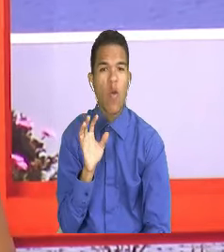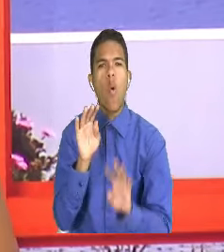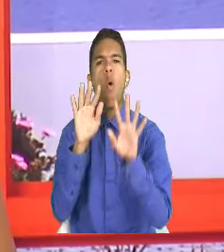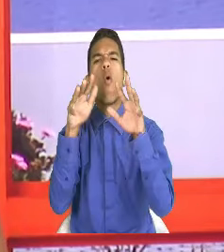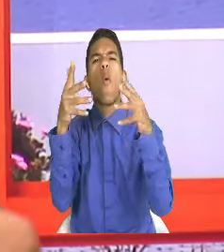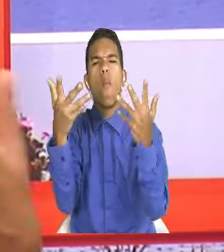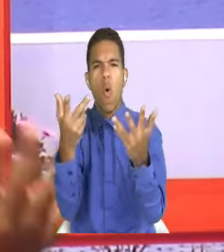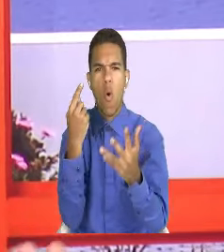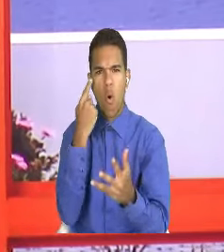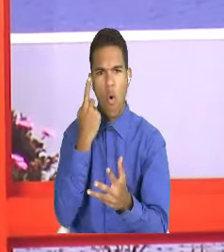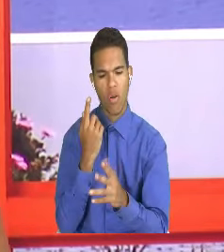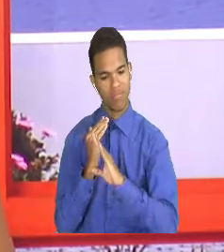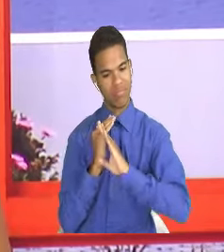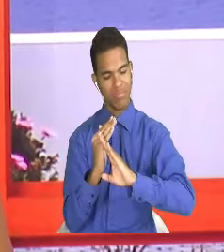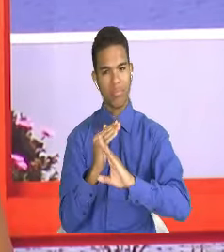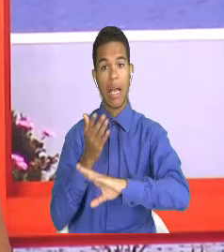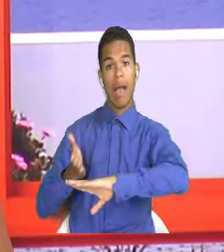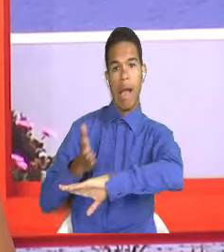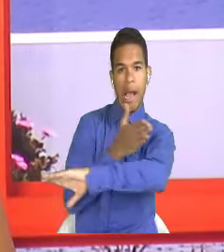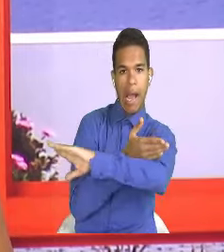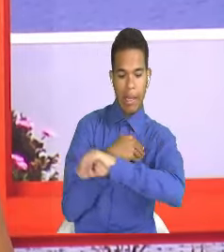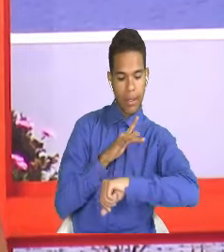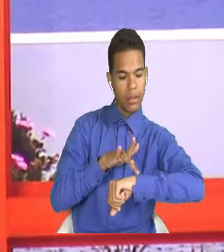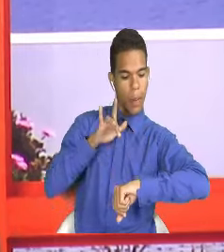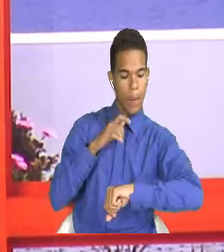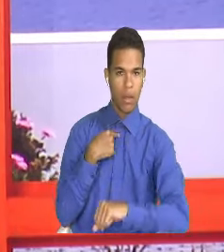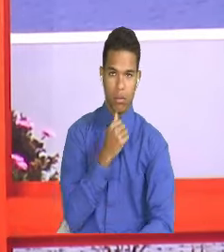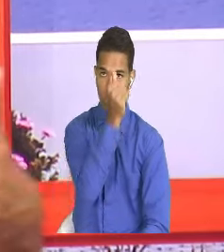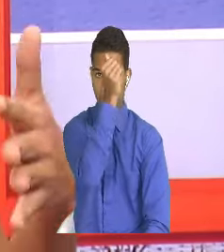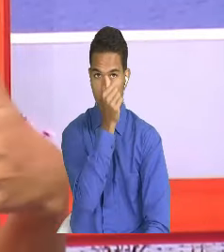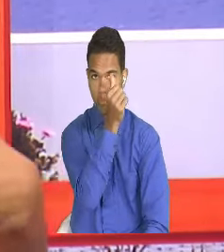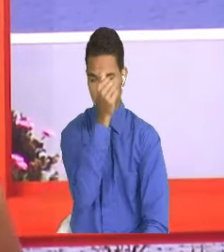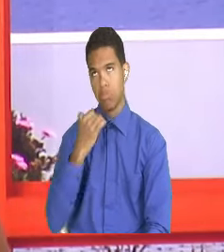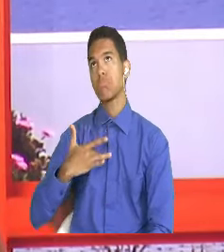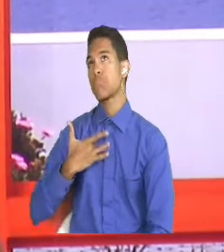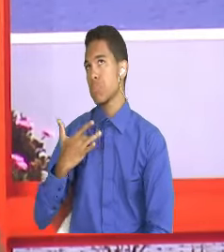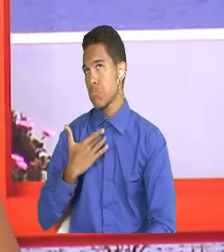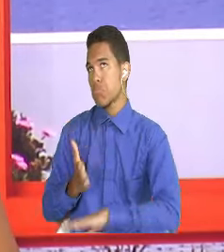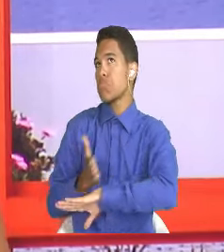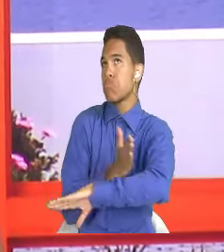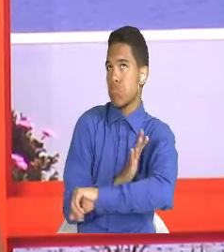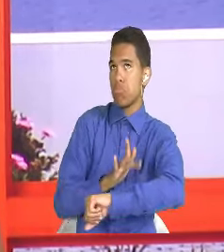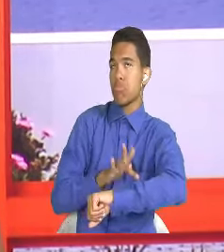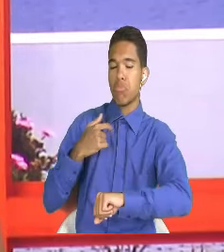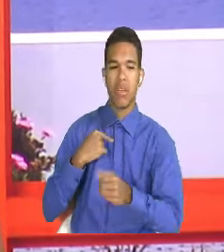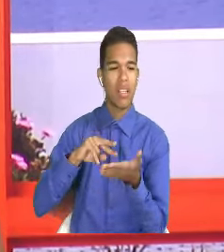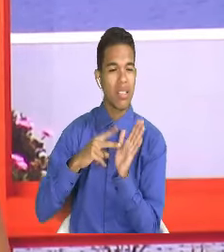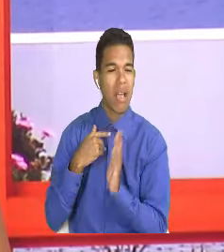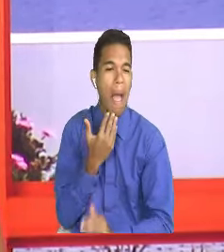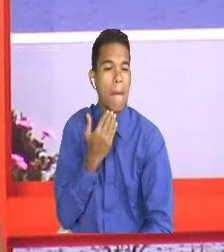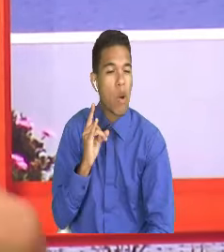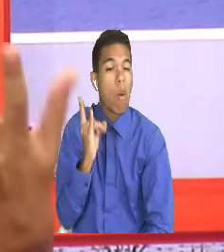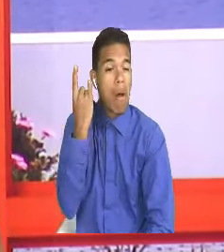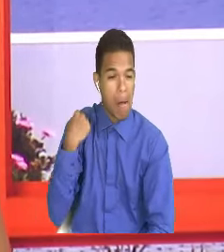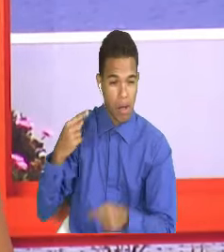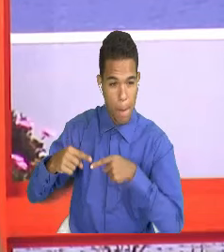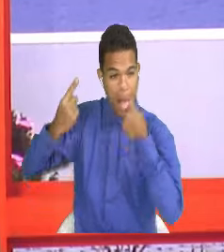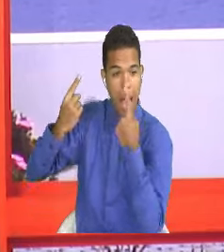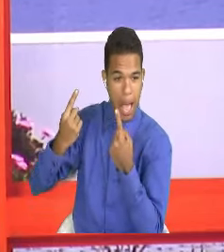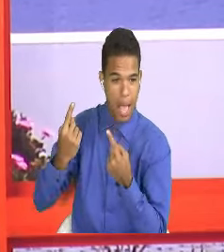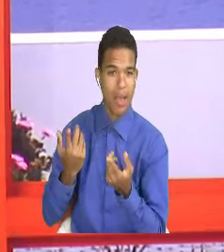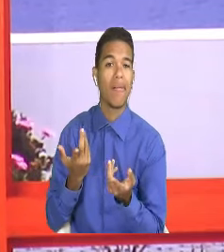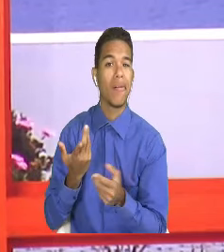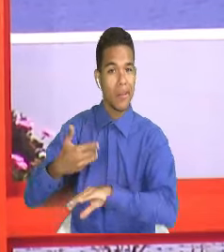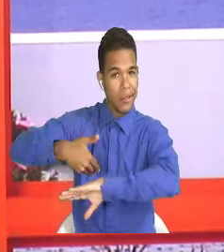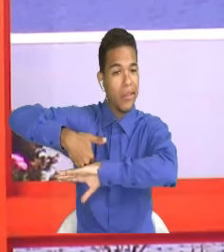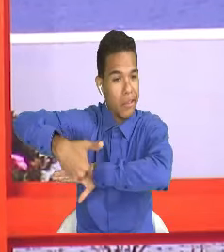Pues empezar a dormir más temprano los domingos, sabiendo que pues puede ser un choque brusco porque nos espera mucha demanda, de pronto